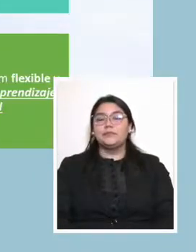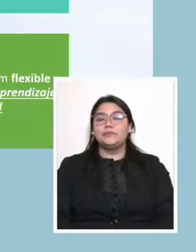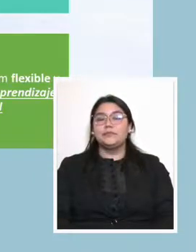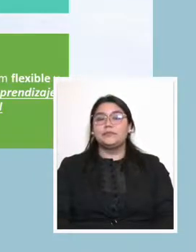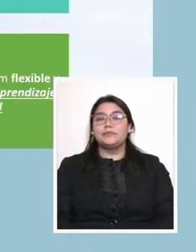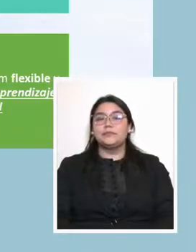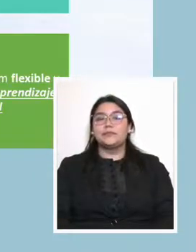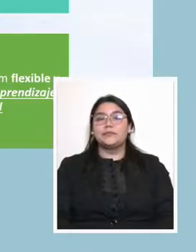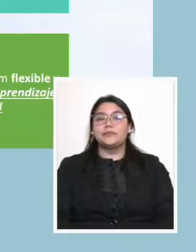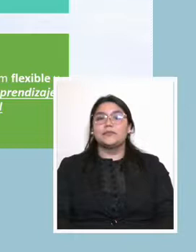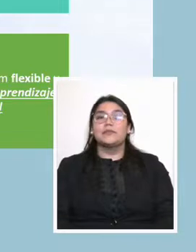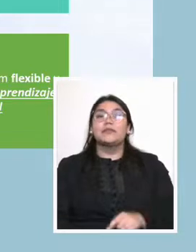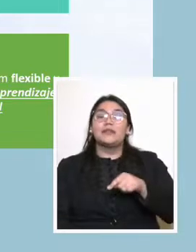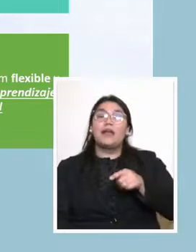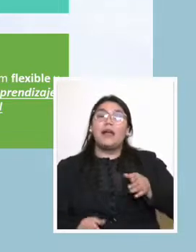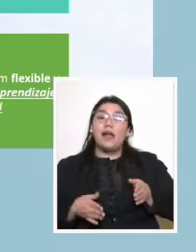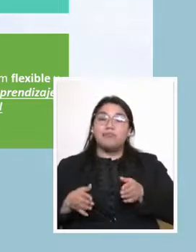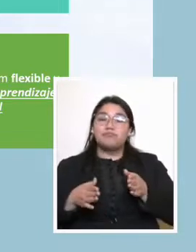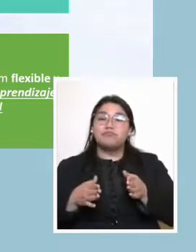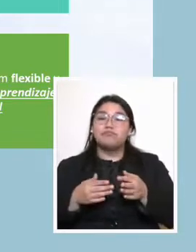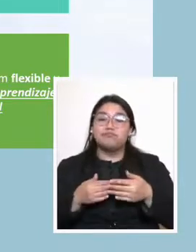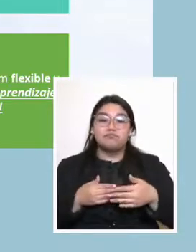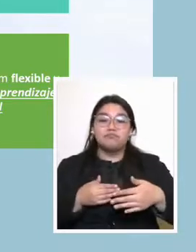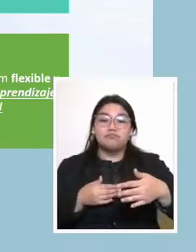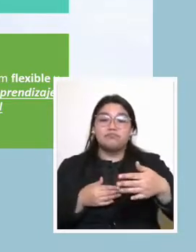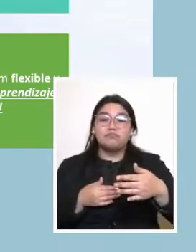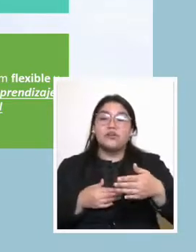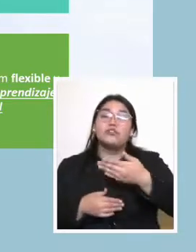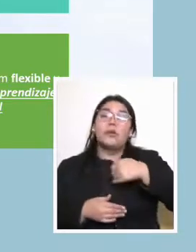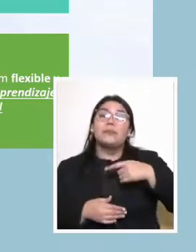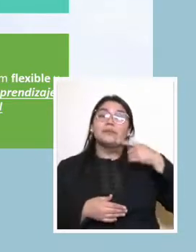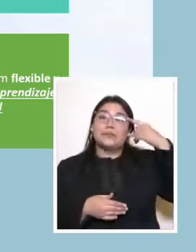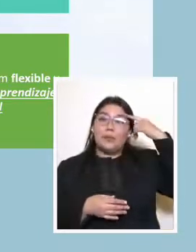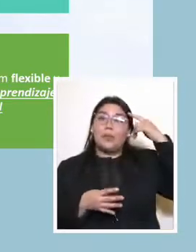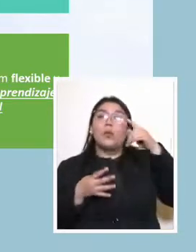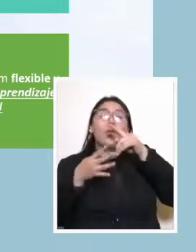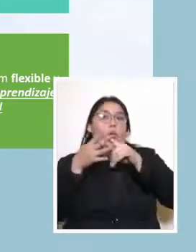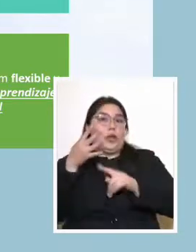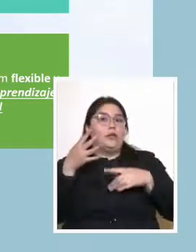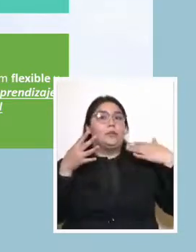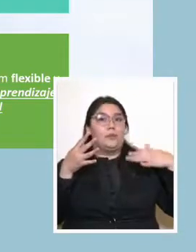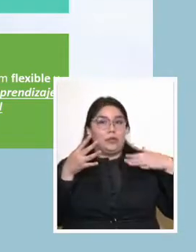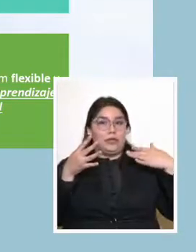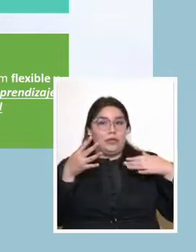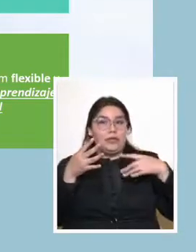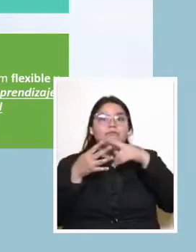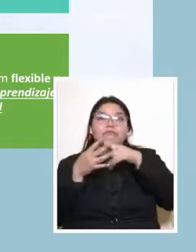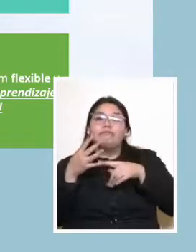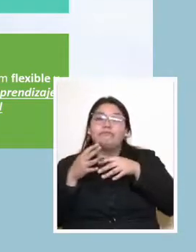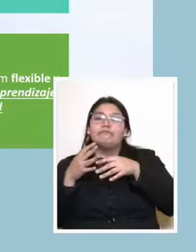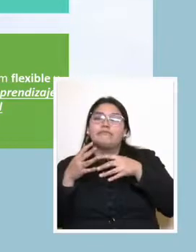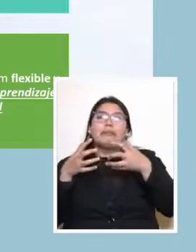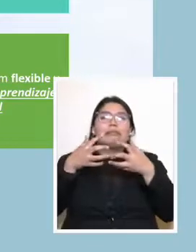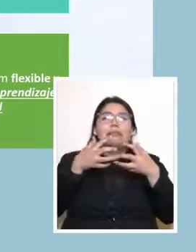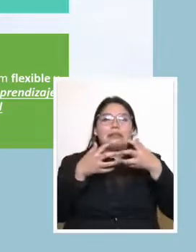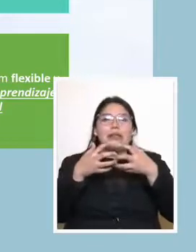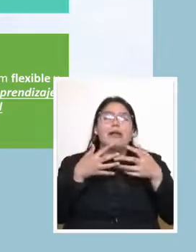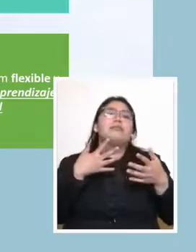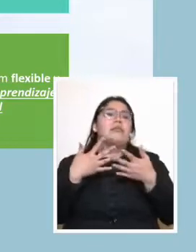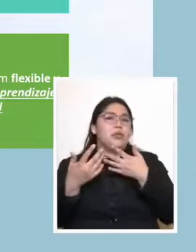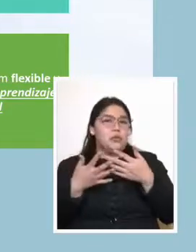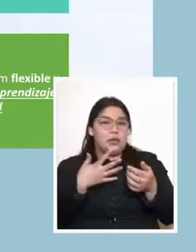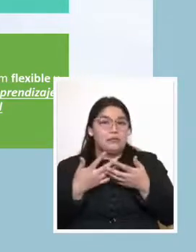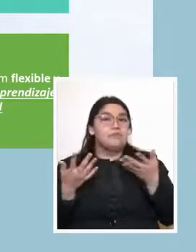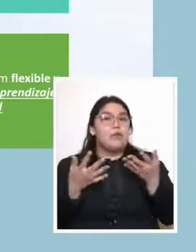Bueno, para este camino nosotros proponemos cuatro claves, ¿no?, y que ciertamente se van a enlazar o van a empalmar de manera muy natural